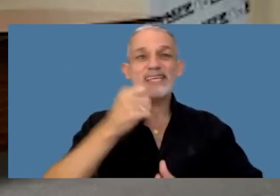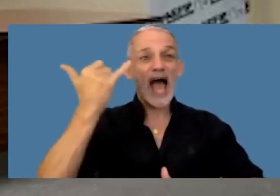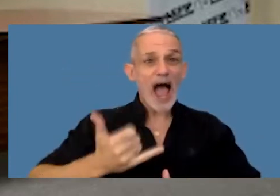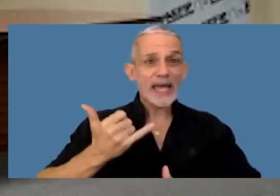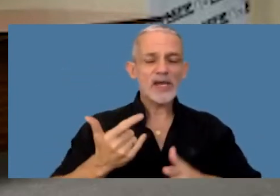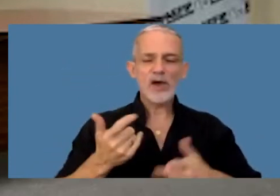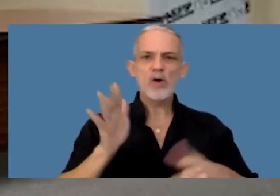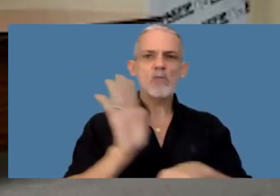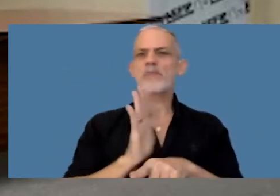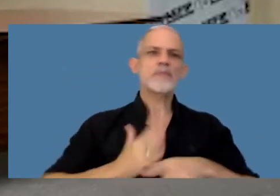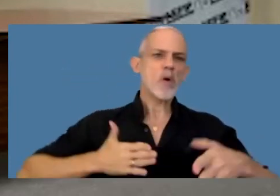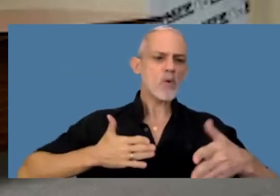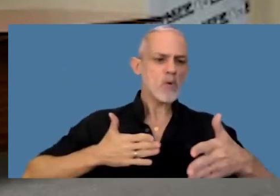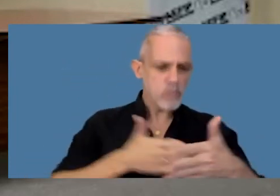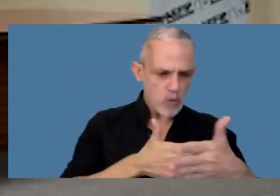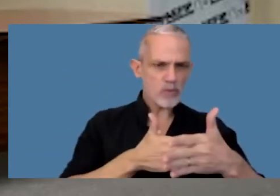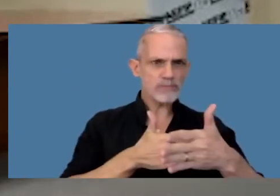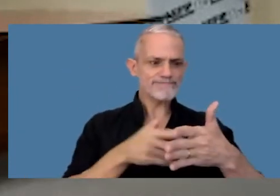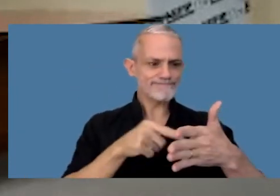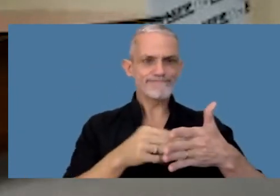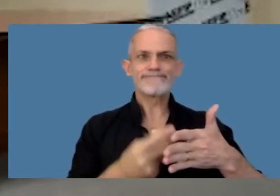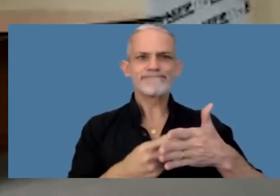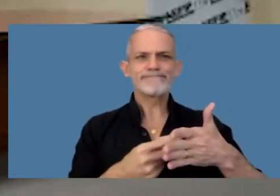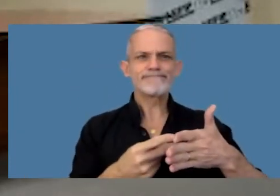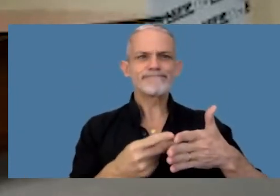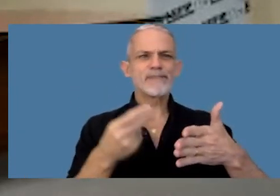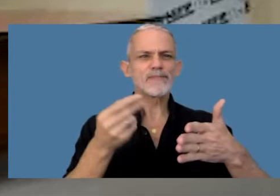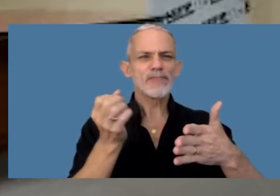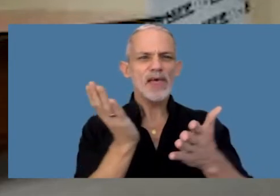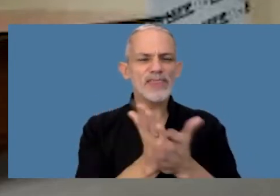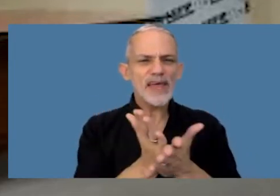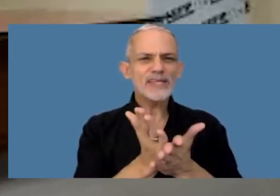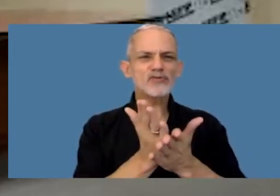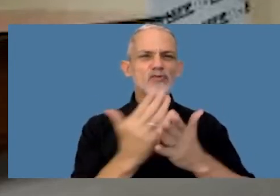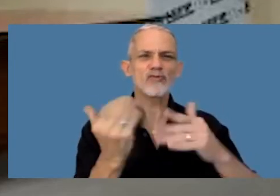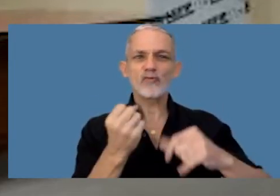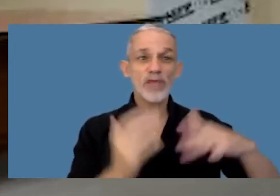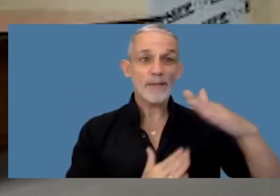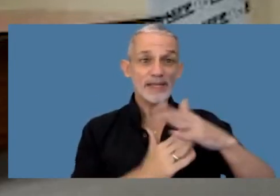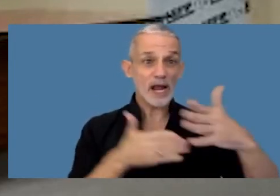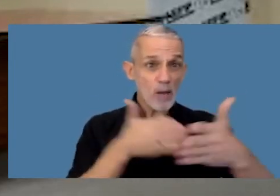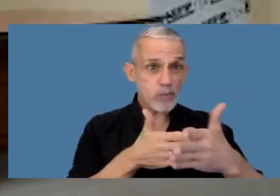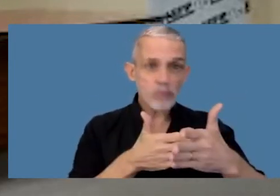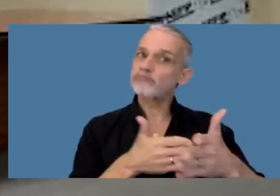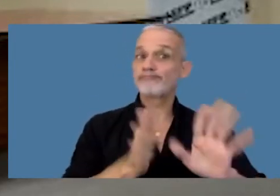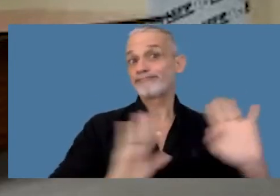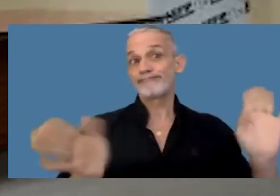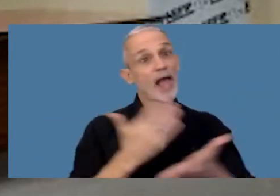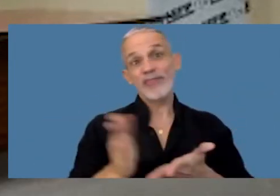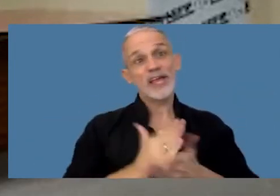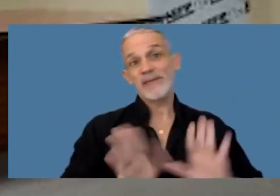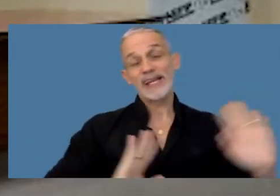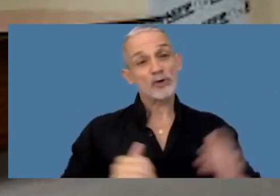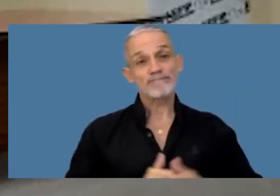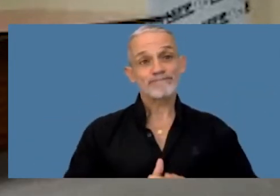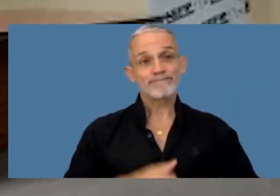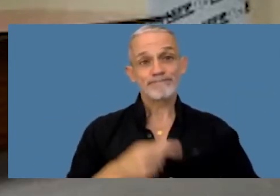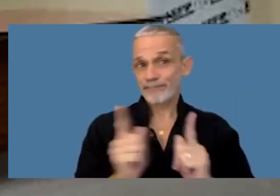impedido en el ejercicio de derechos fundamentales. Quien se vea